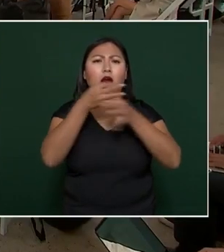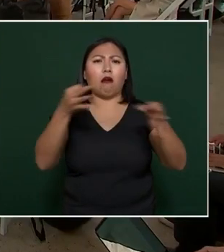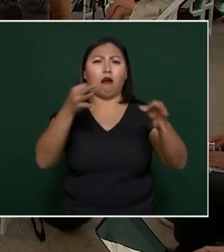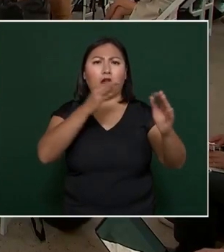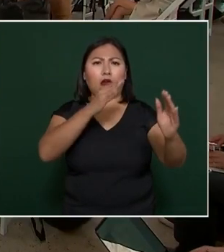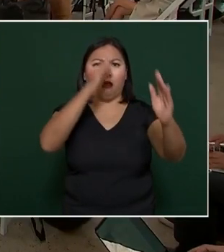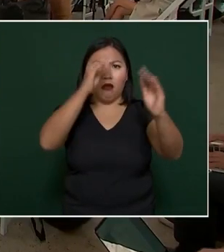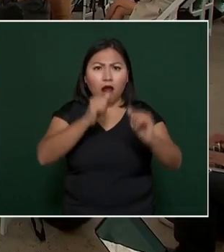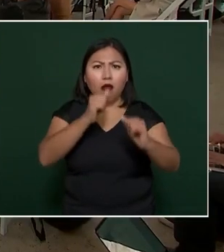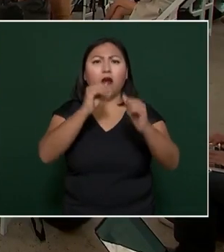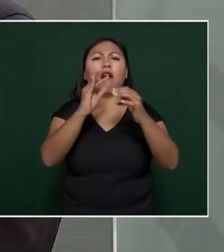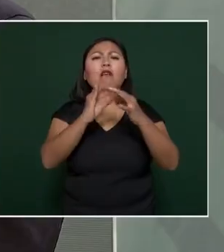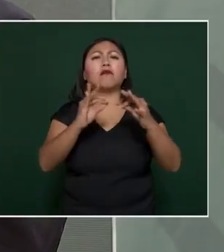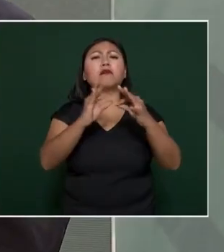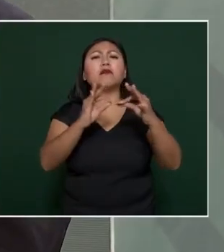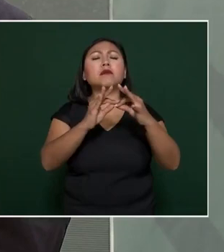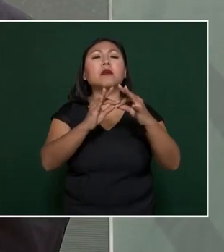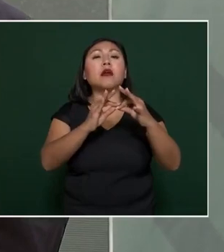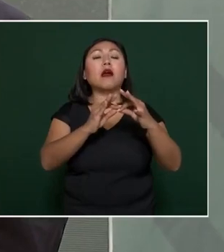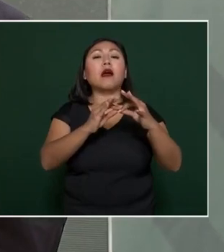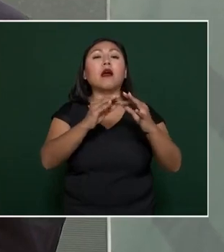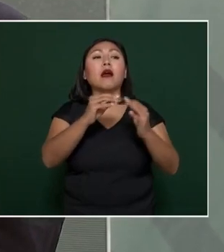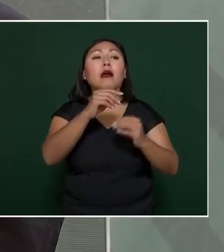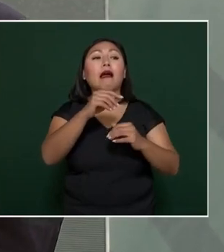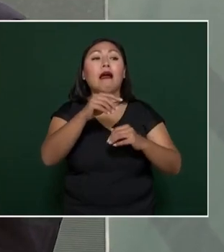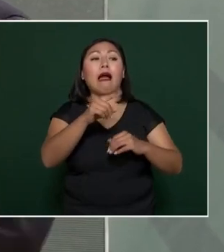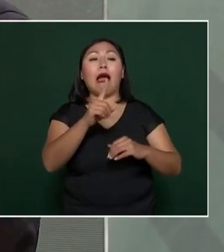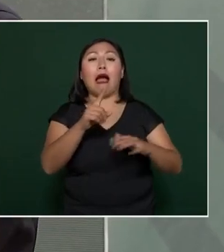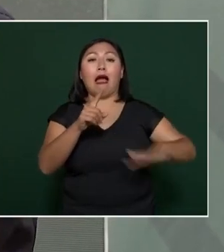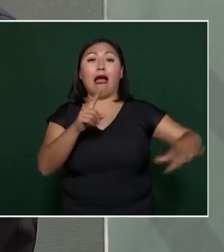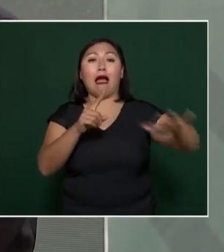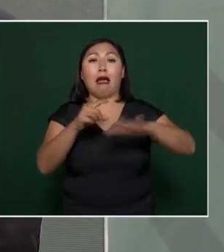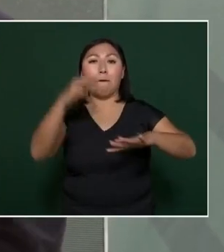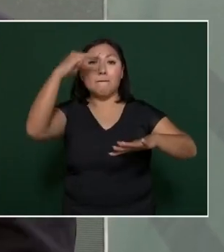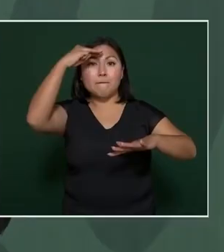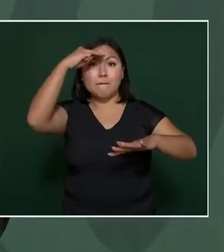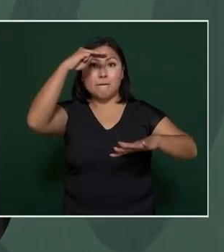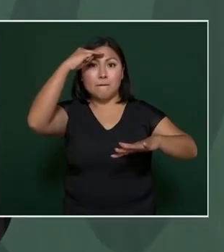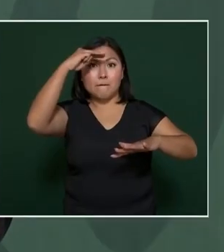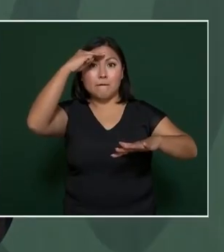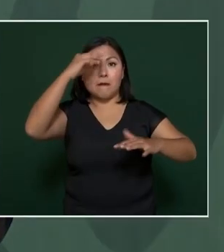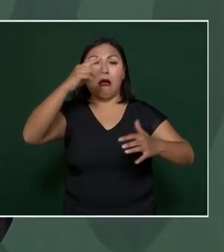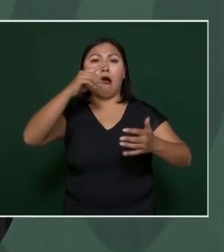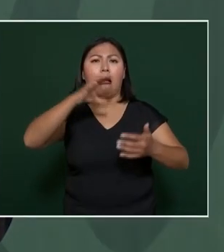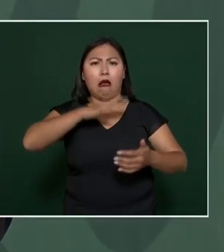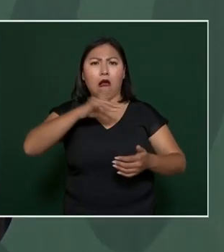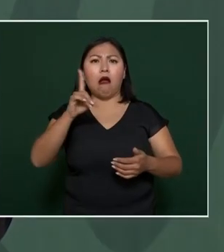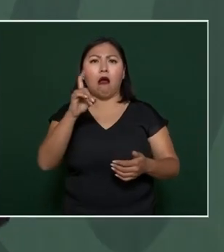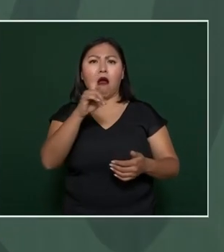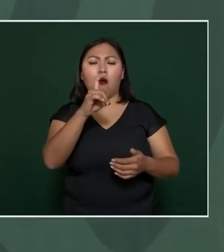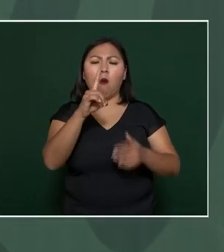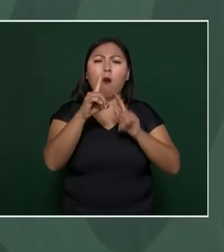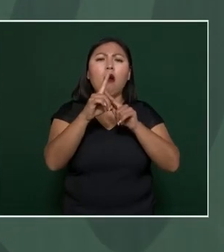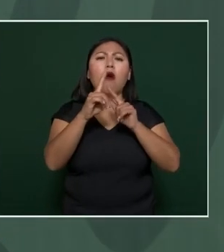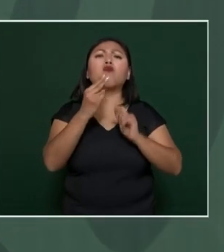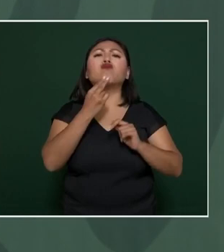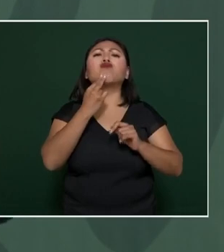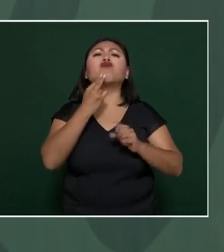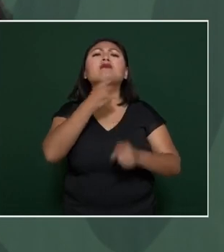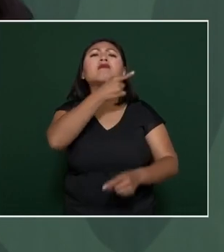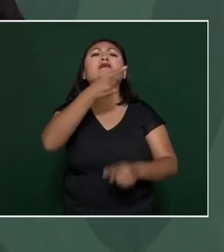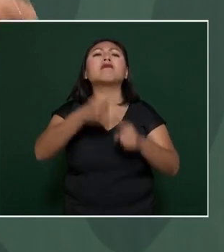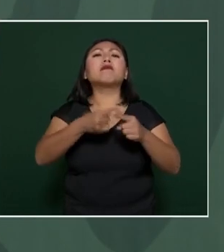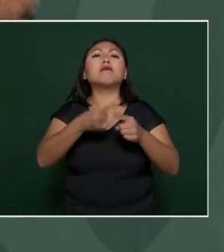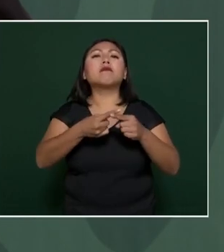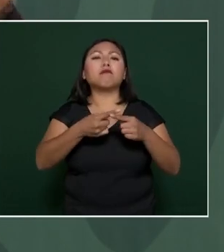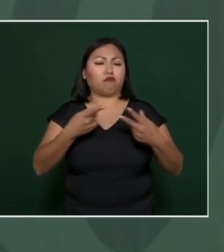de Mexicali se utilice para la gente por qué están inconformes